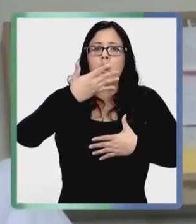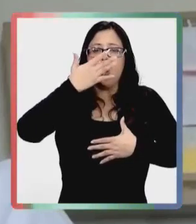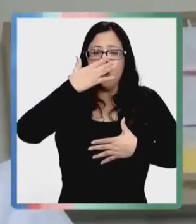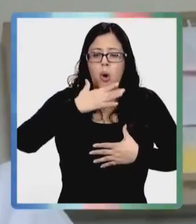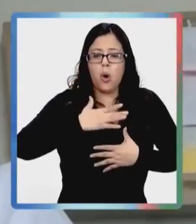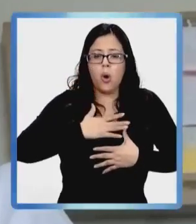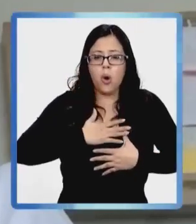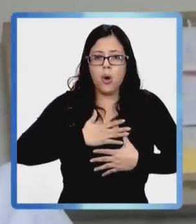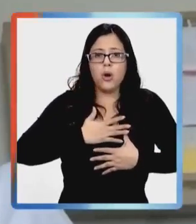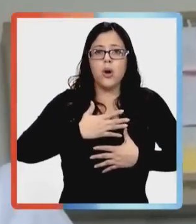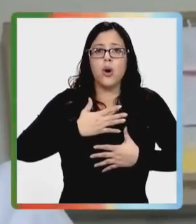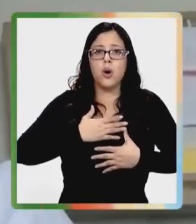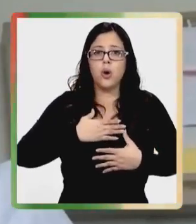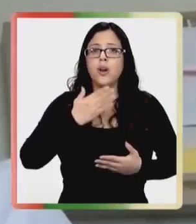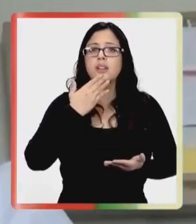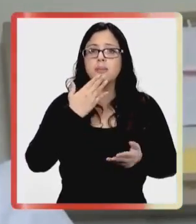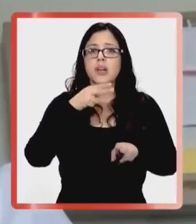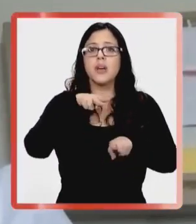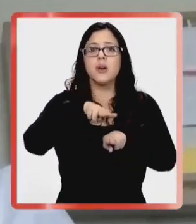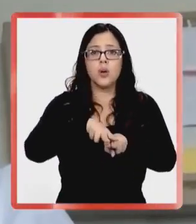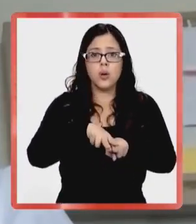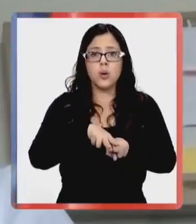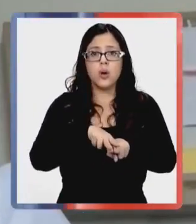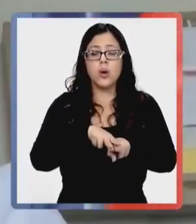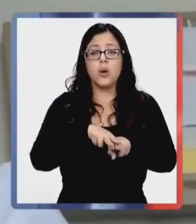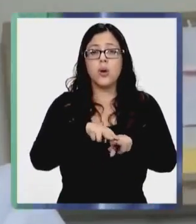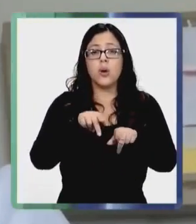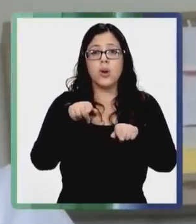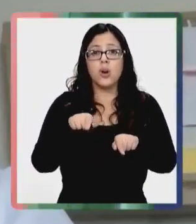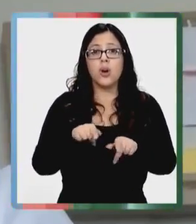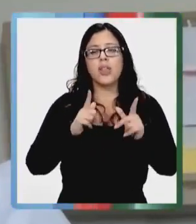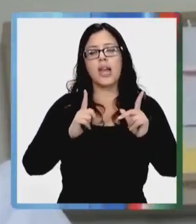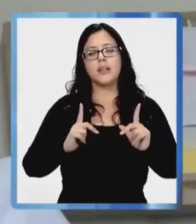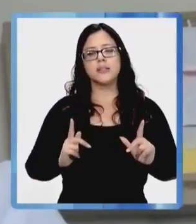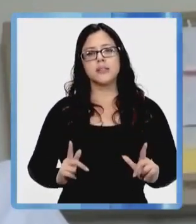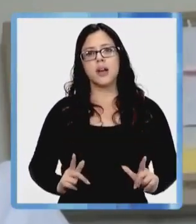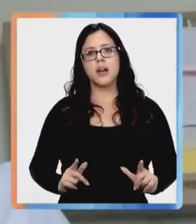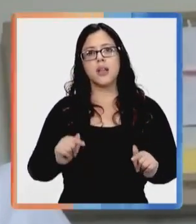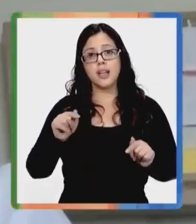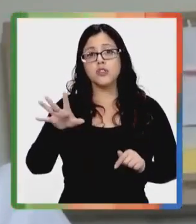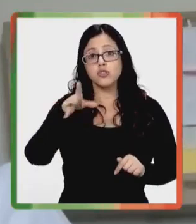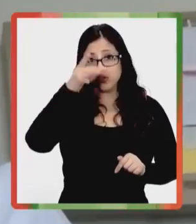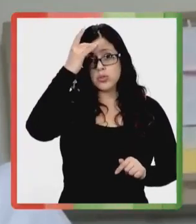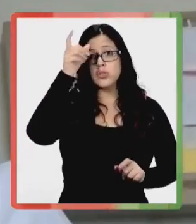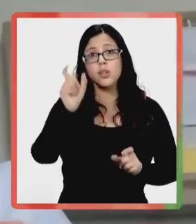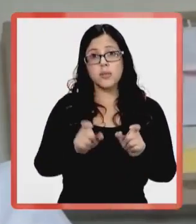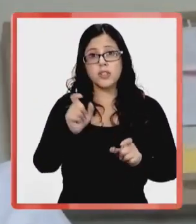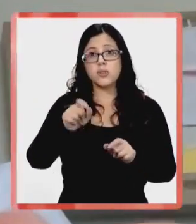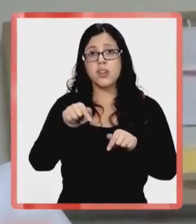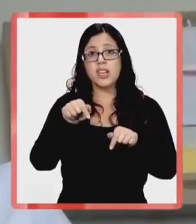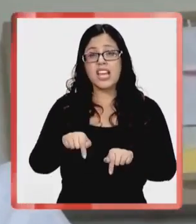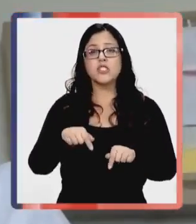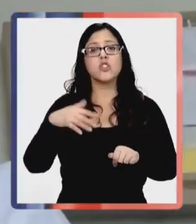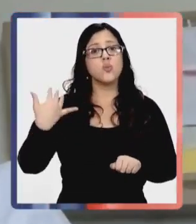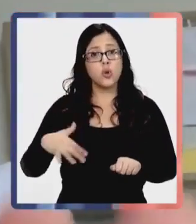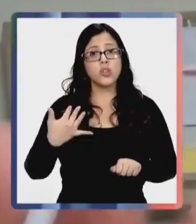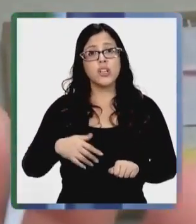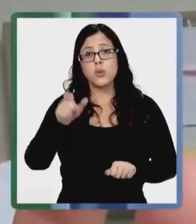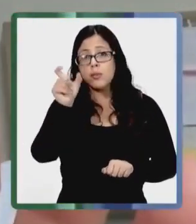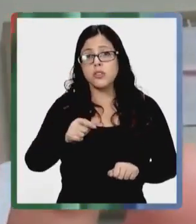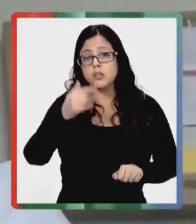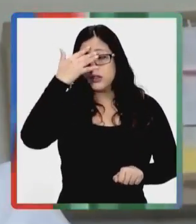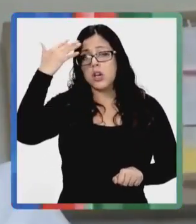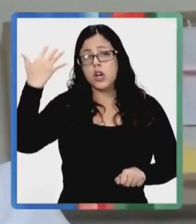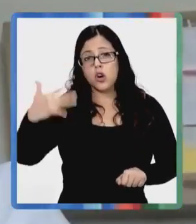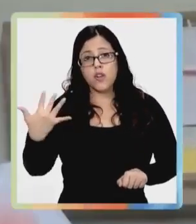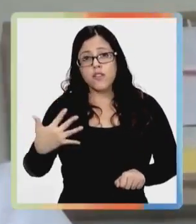El reposo es el medicamento que no lo inventó nadie, sino que lo descubrieron desde hace mucho tiempo la gente, que el reposo es esencial. Una persona